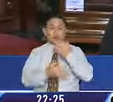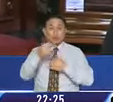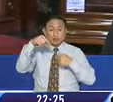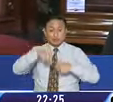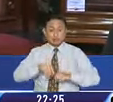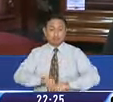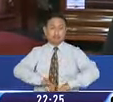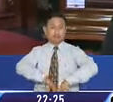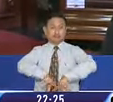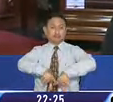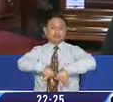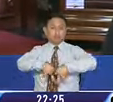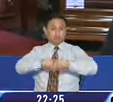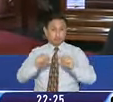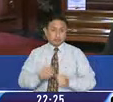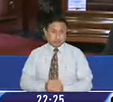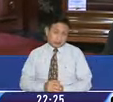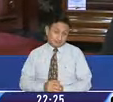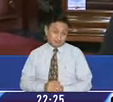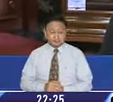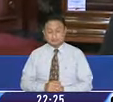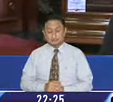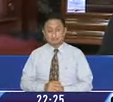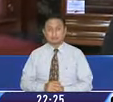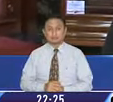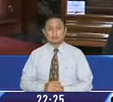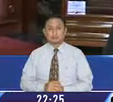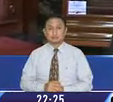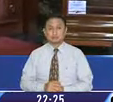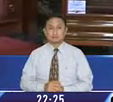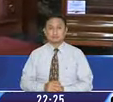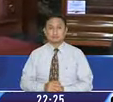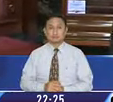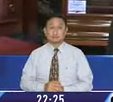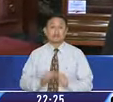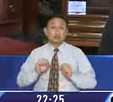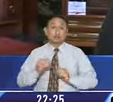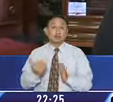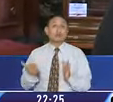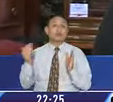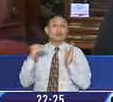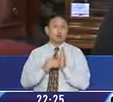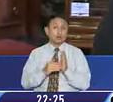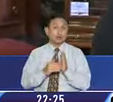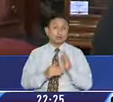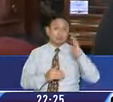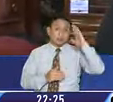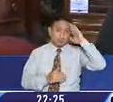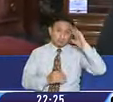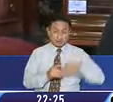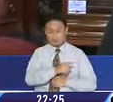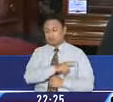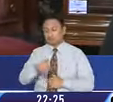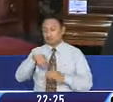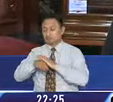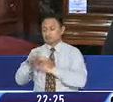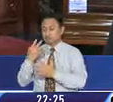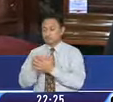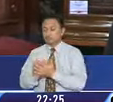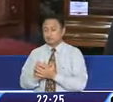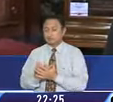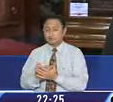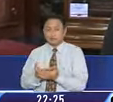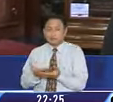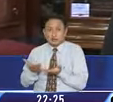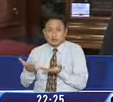del lado de la delincuencia y no del lado de la Policía Nacional y de los ecuatorianos, podría nuevamente encarcelar a un policía por cumplir su trabajo. Y claro, ese